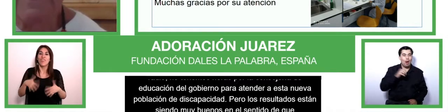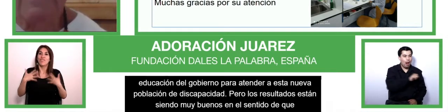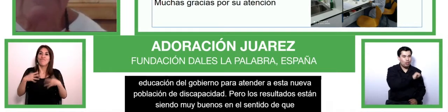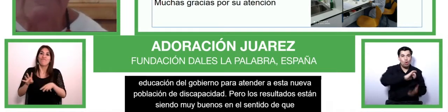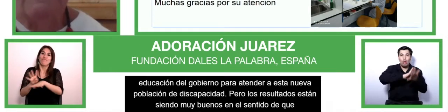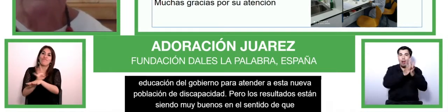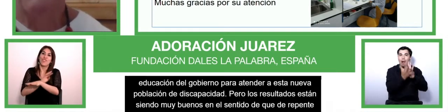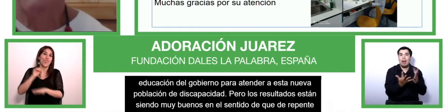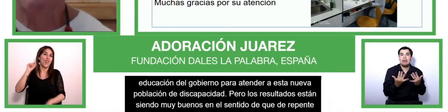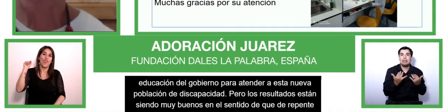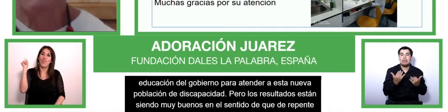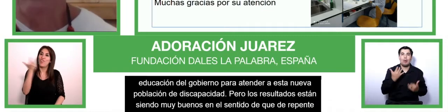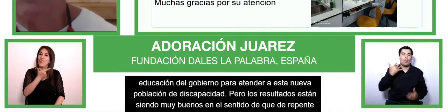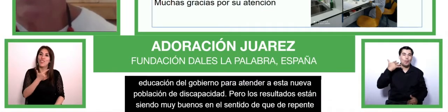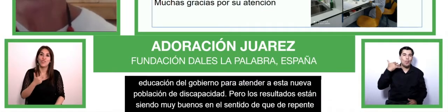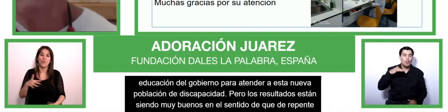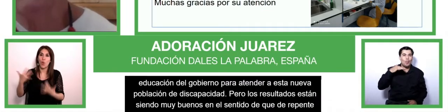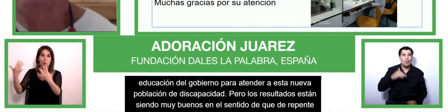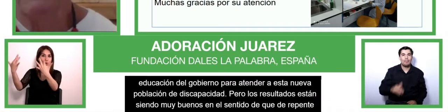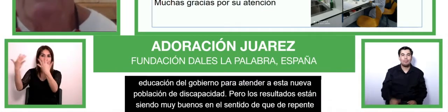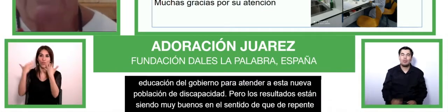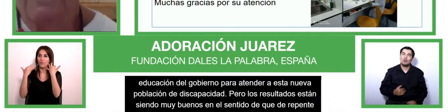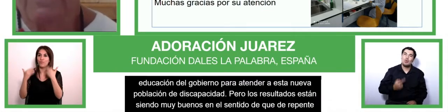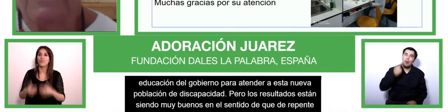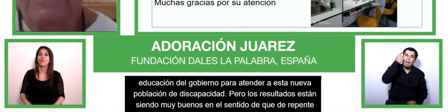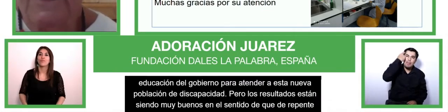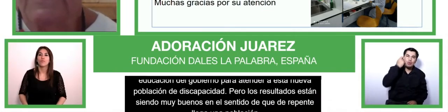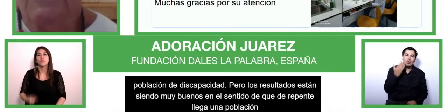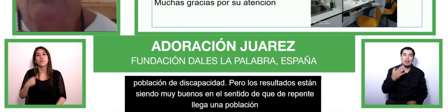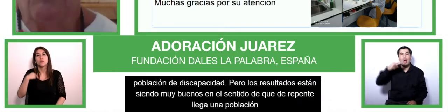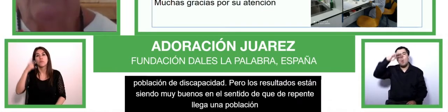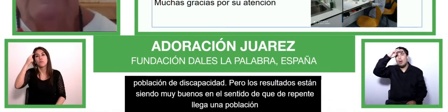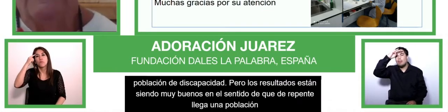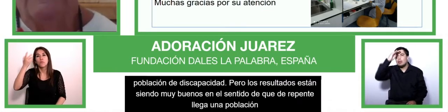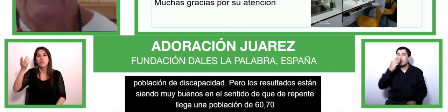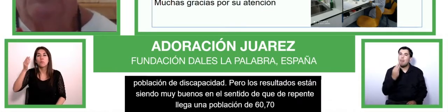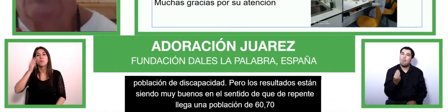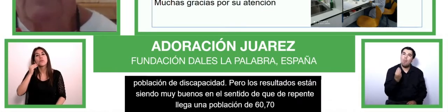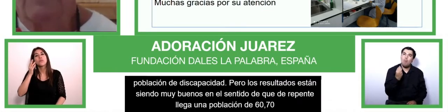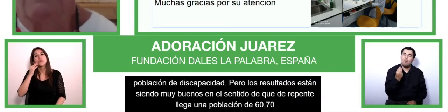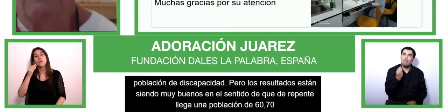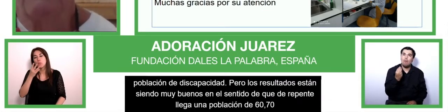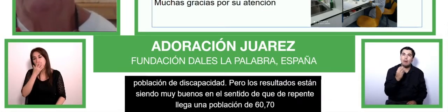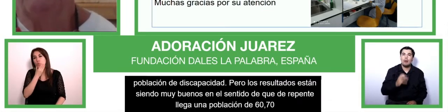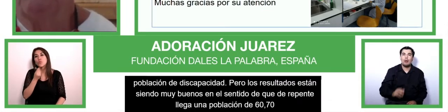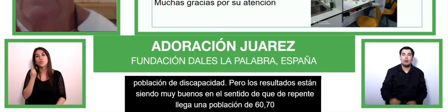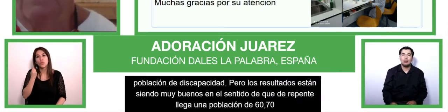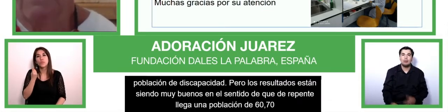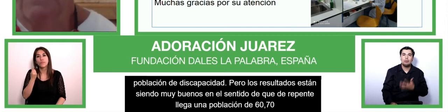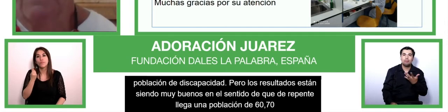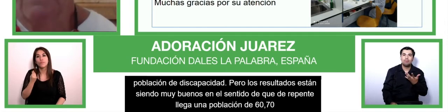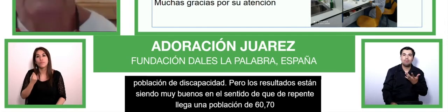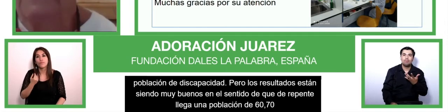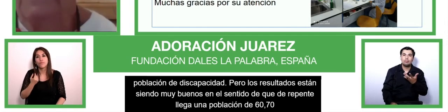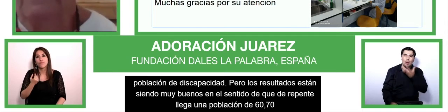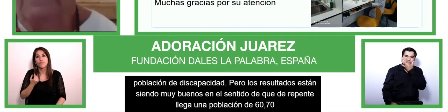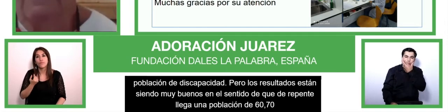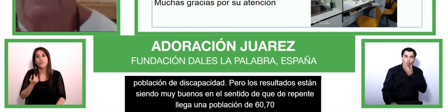necesidades. Y yo creo que es una experiencia que si ha sido dotada en varias